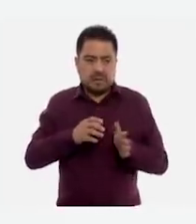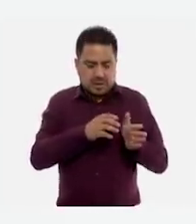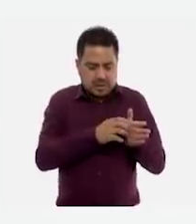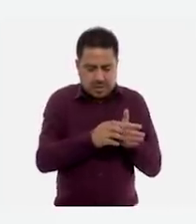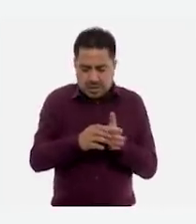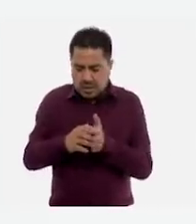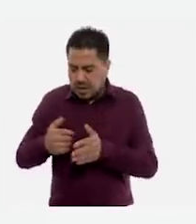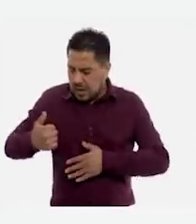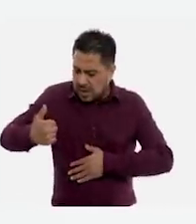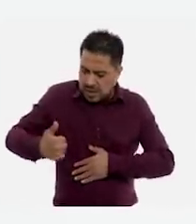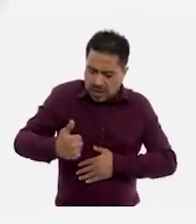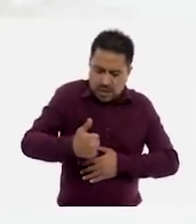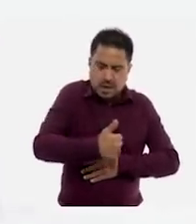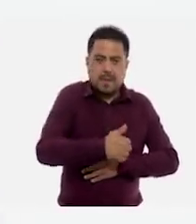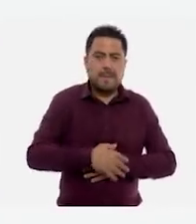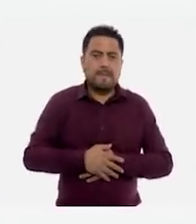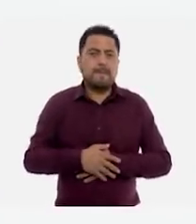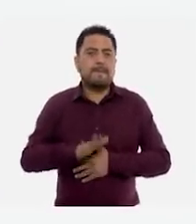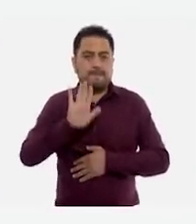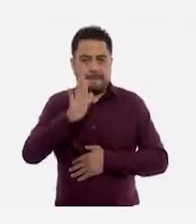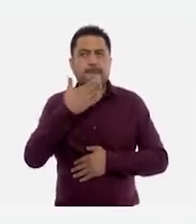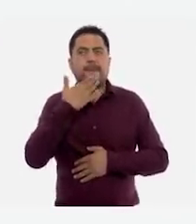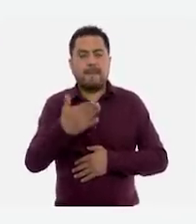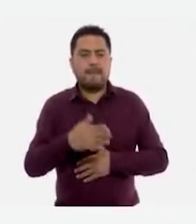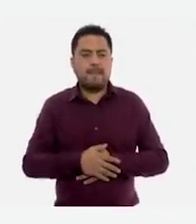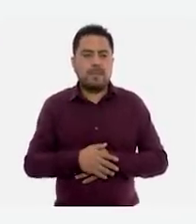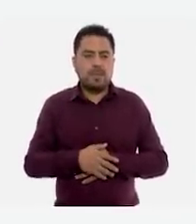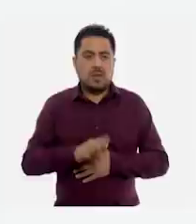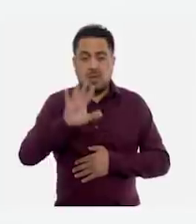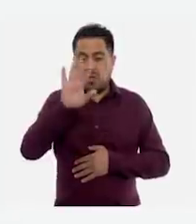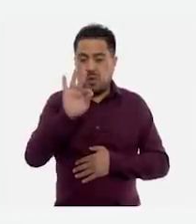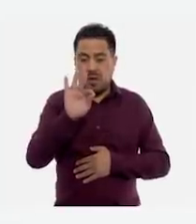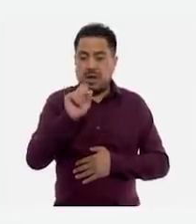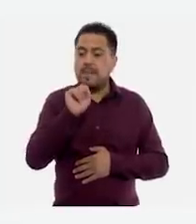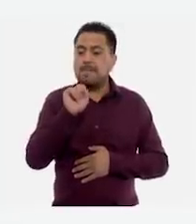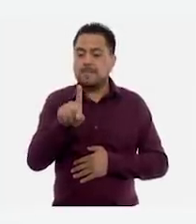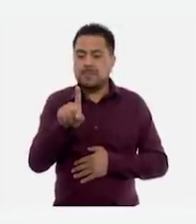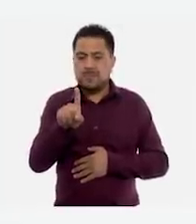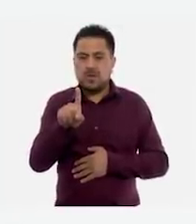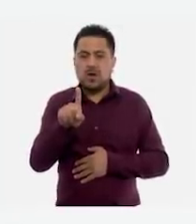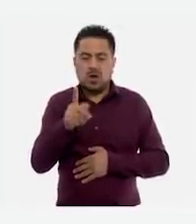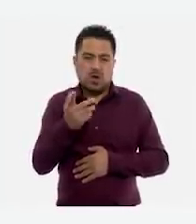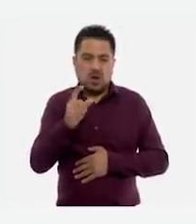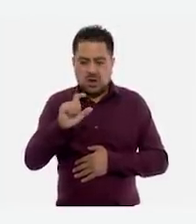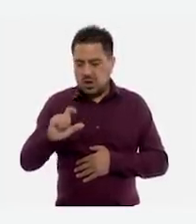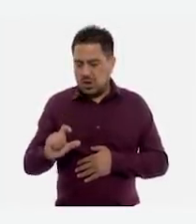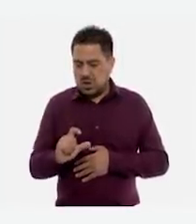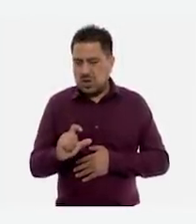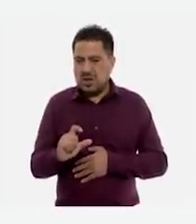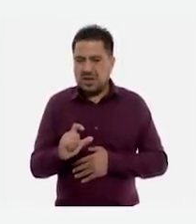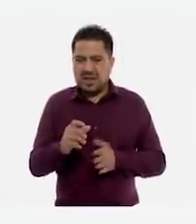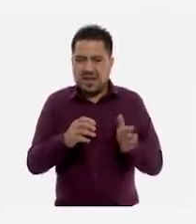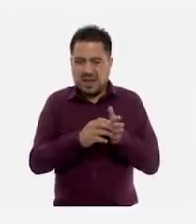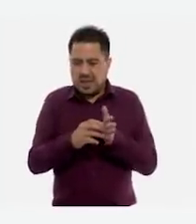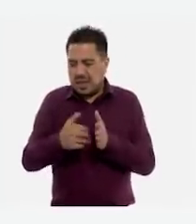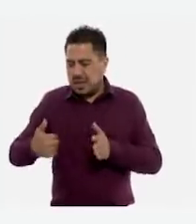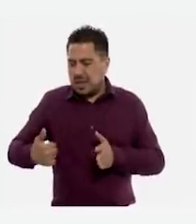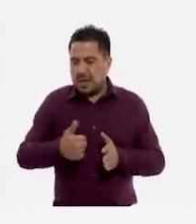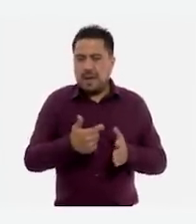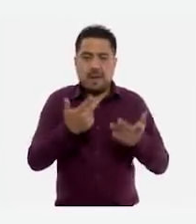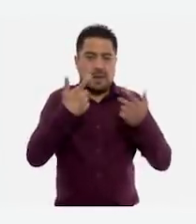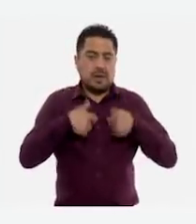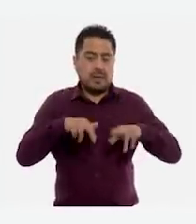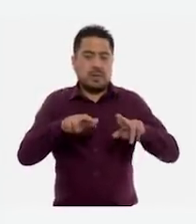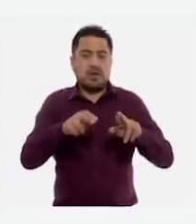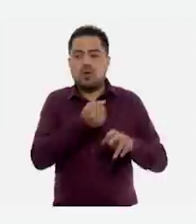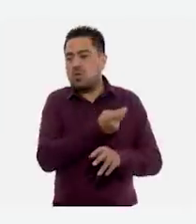cada caja. Muy bien, 12. 40 es el cociente. Muy bien. Y representa el